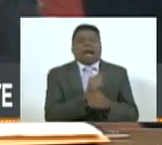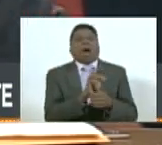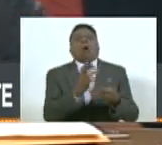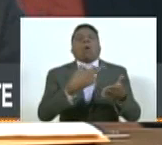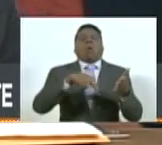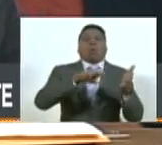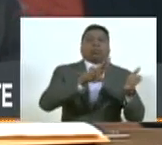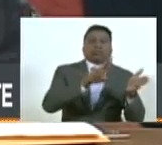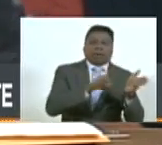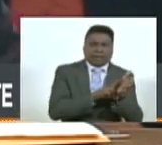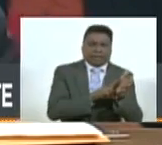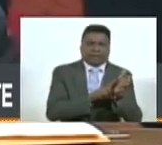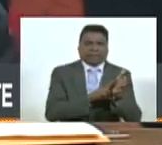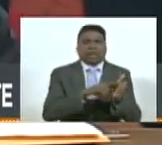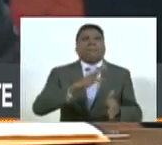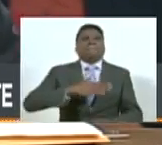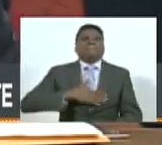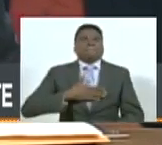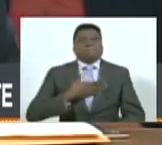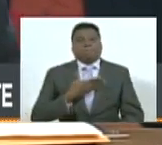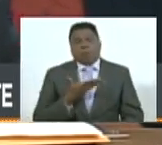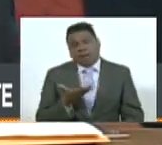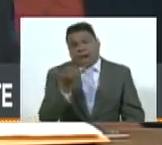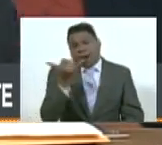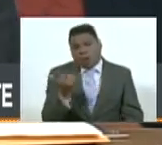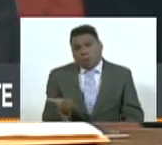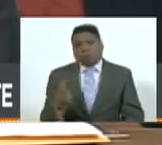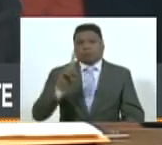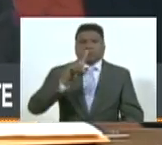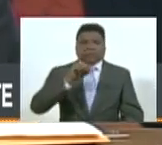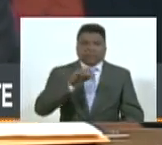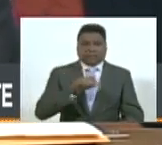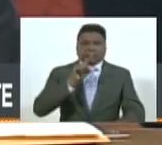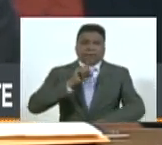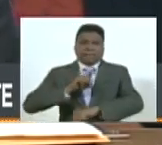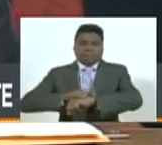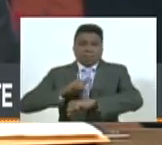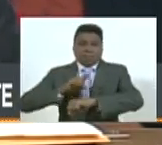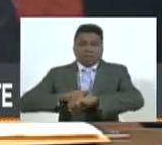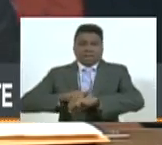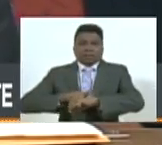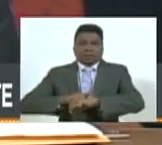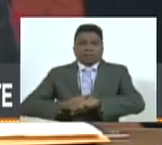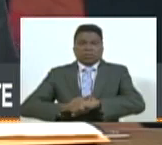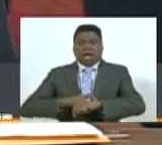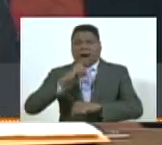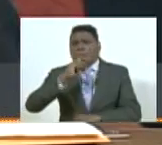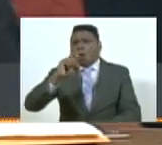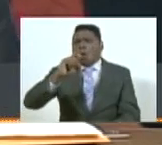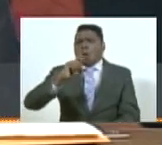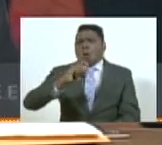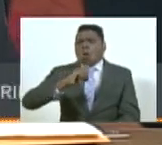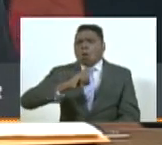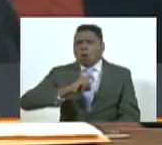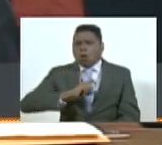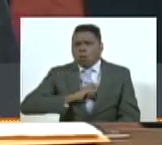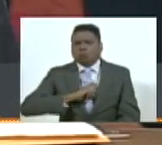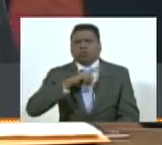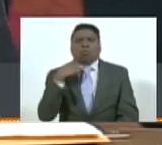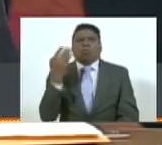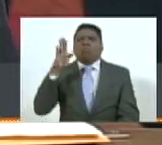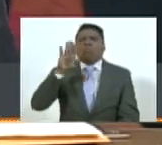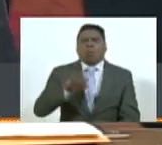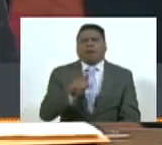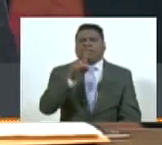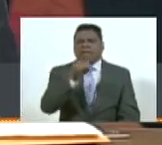frente y poder, sobre todo en este momento, detener la escalada de odio, de violencia y de muerte que ellos